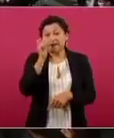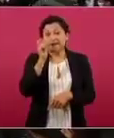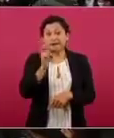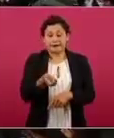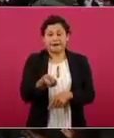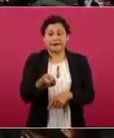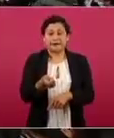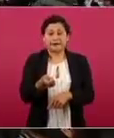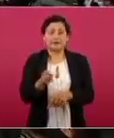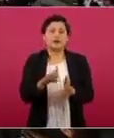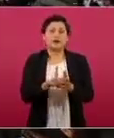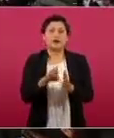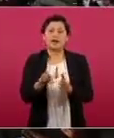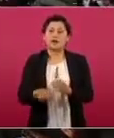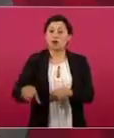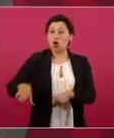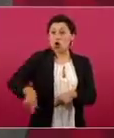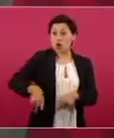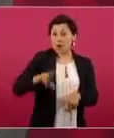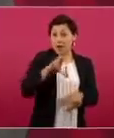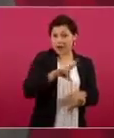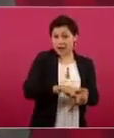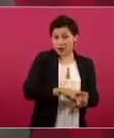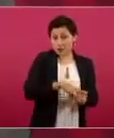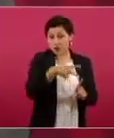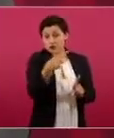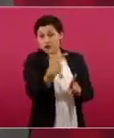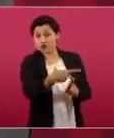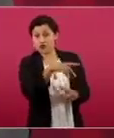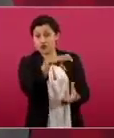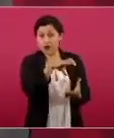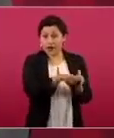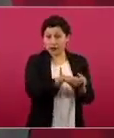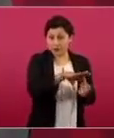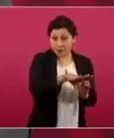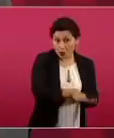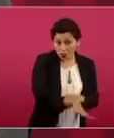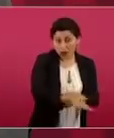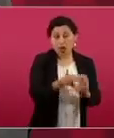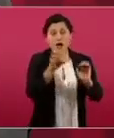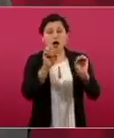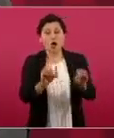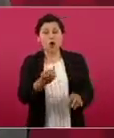de gobernadores, de presidentes,